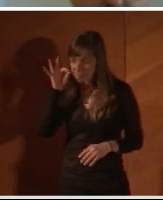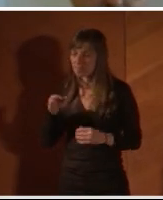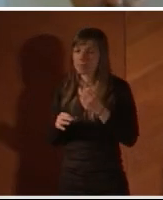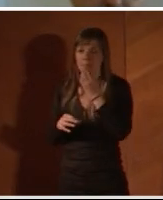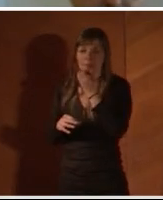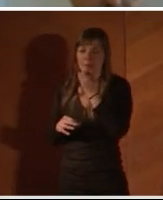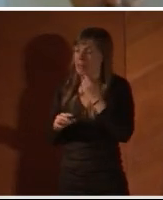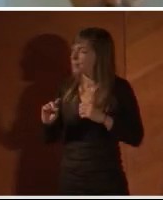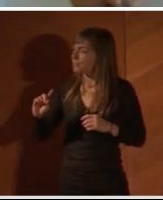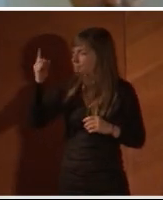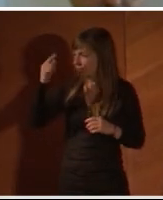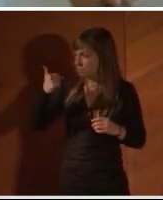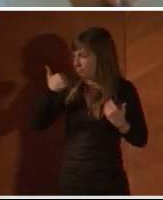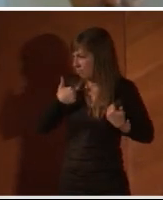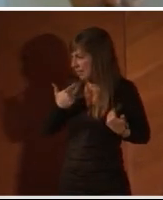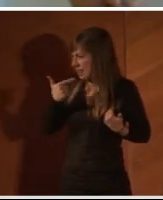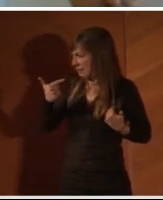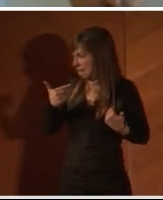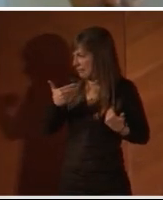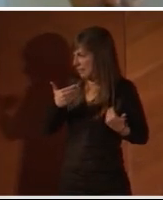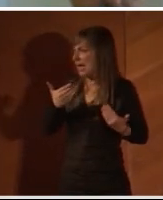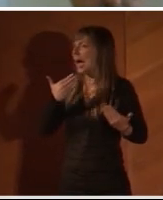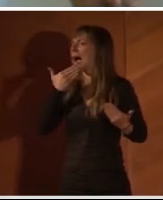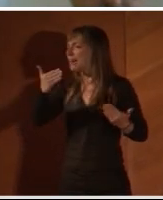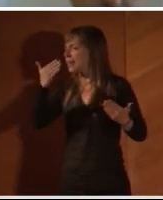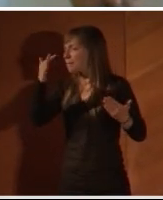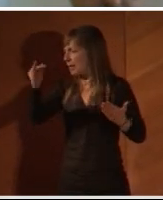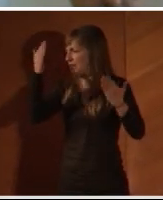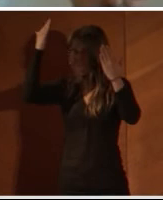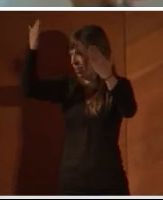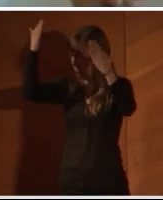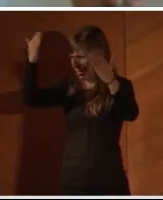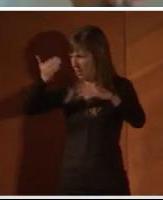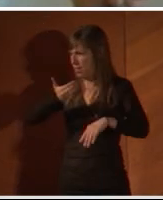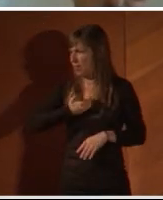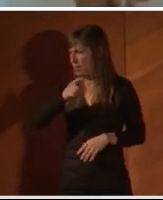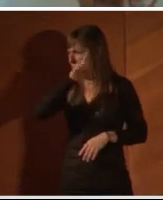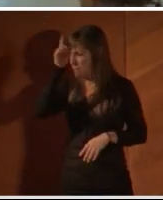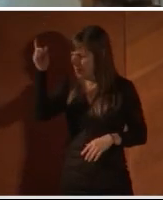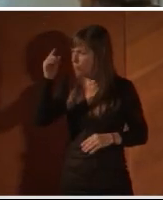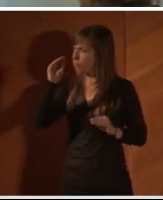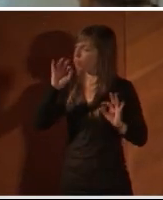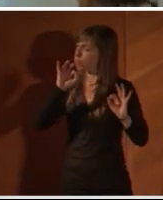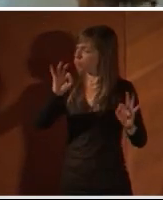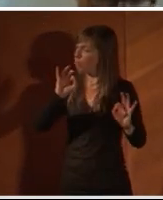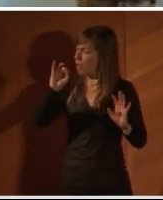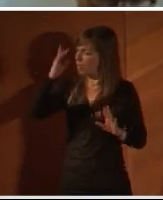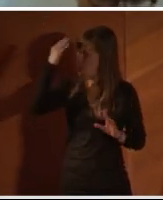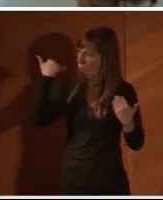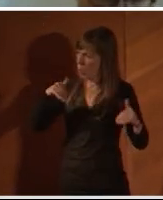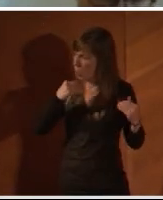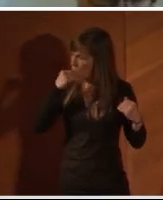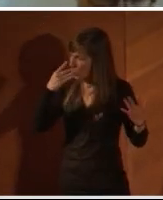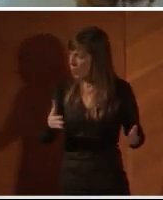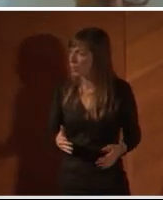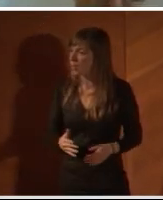Y en primer lugar, por mi parte, agradecer y felicitar al Ayuntamiento de Madrid por esta estupenda iniciativa, ¿no?, que viene